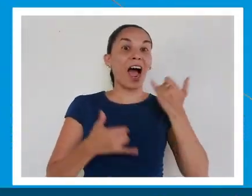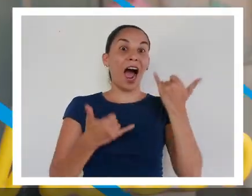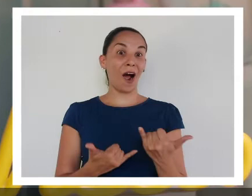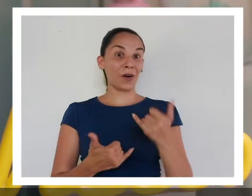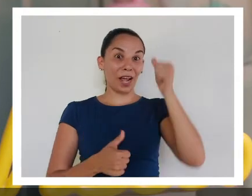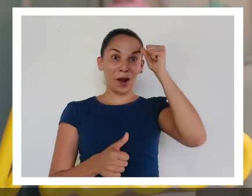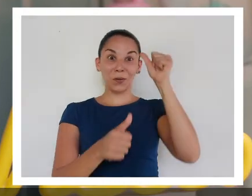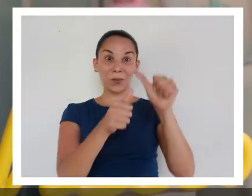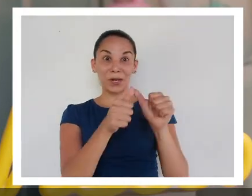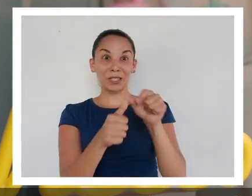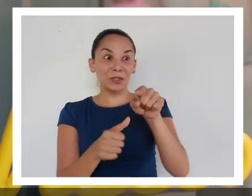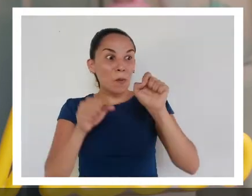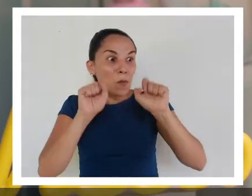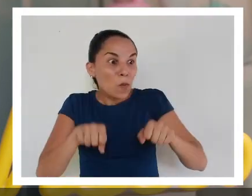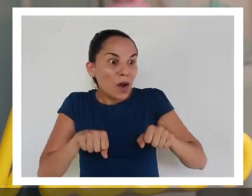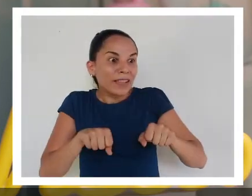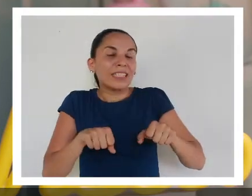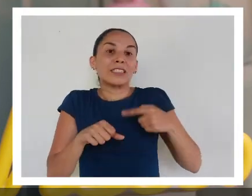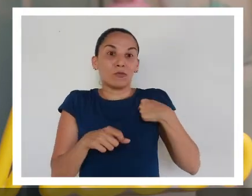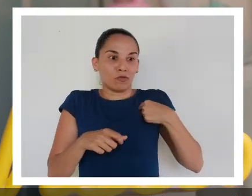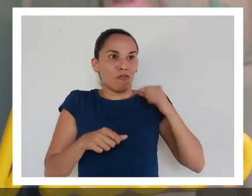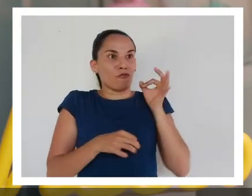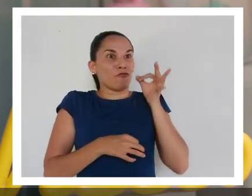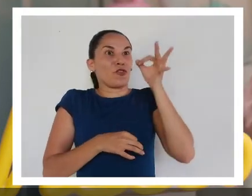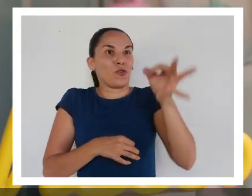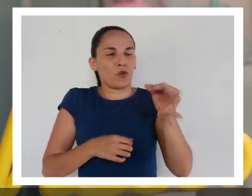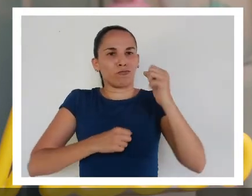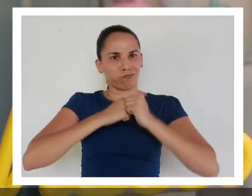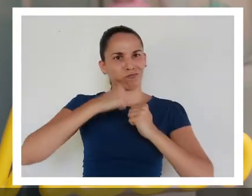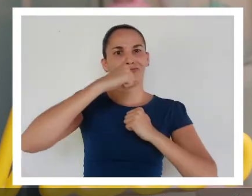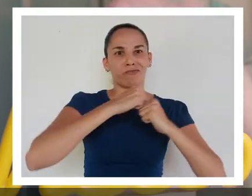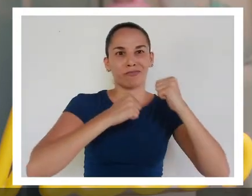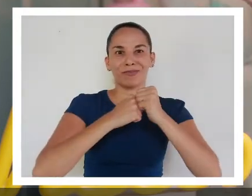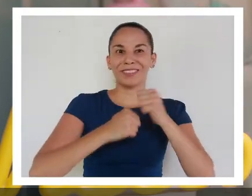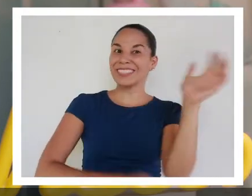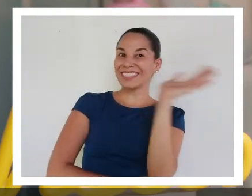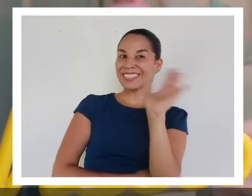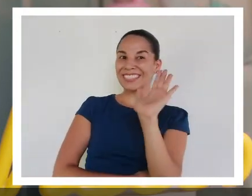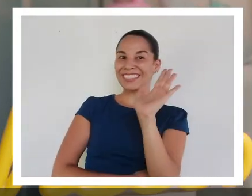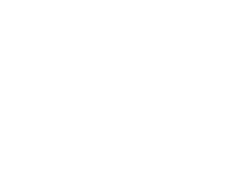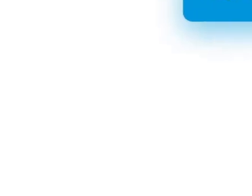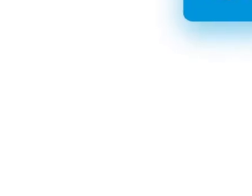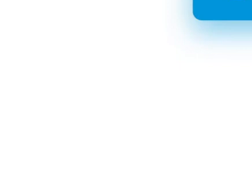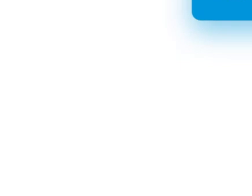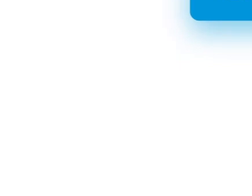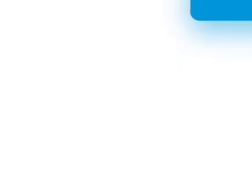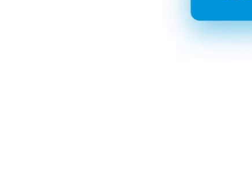Recuerda que desde ahora podemos ir construyendo nuestro futuro. ¡Nos vemos!